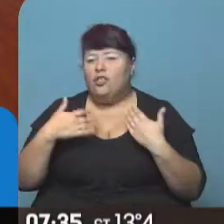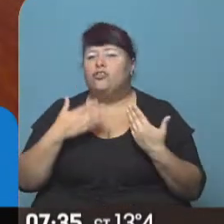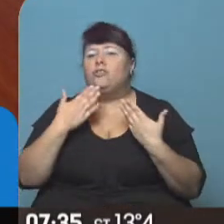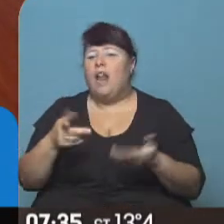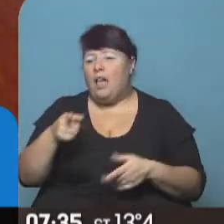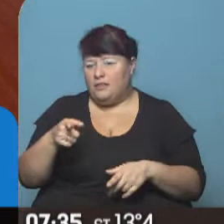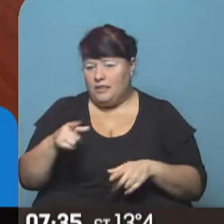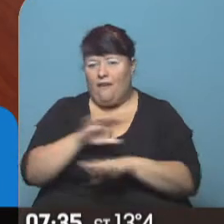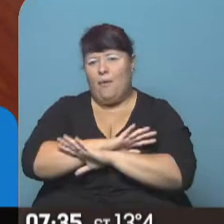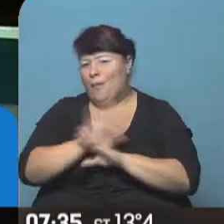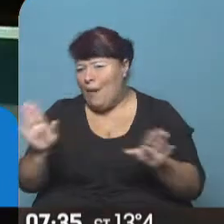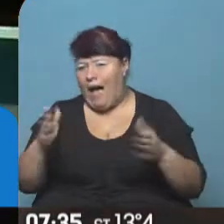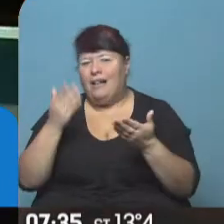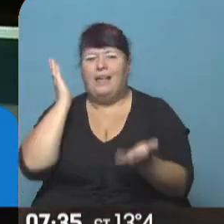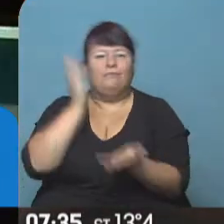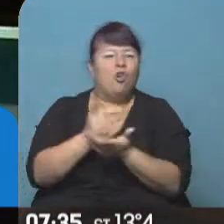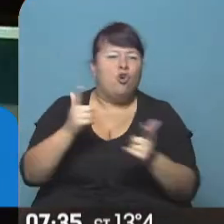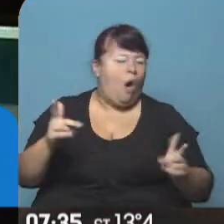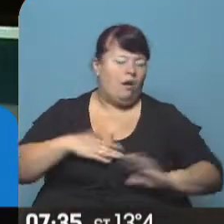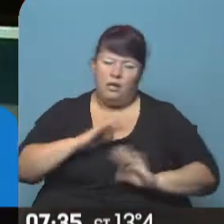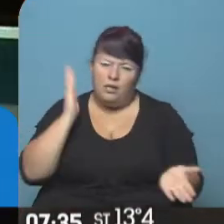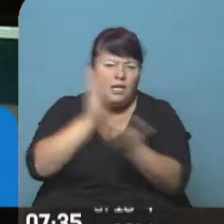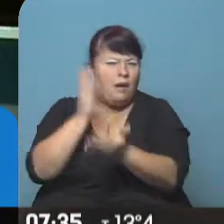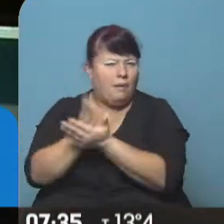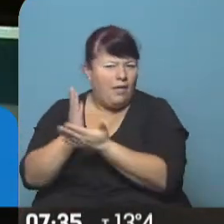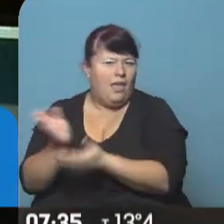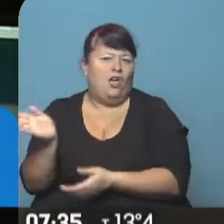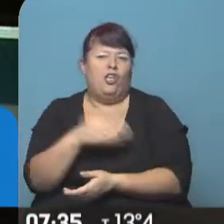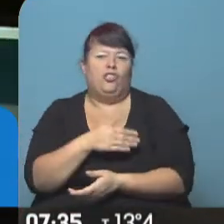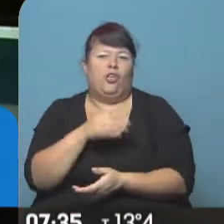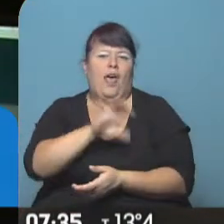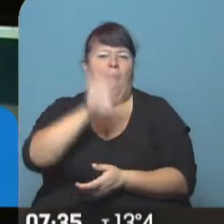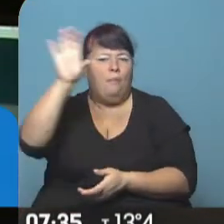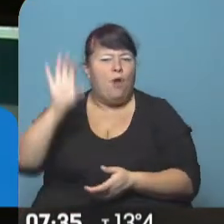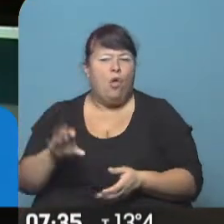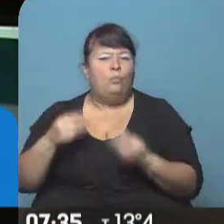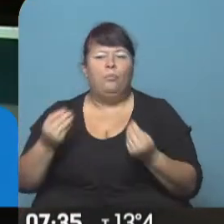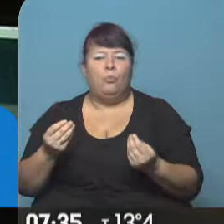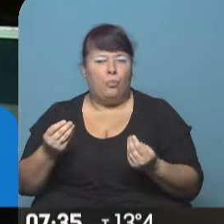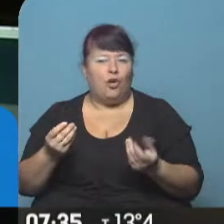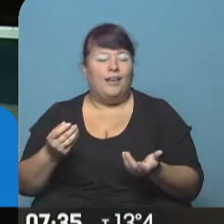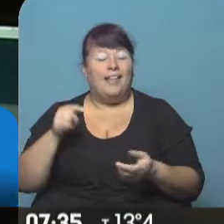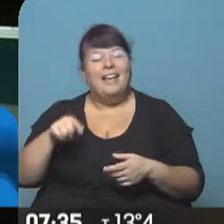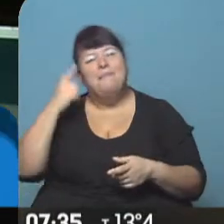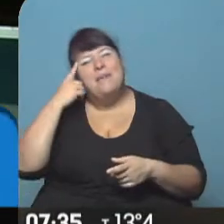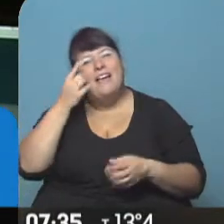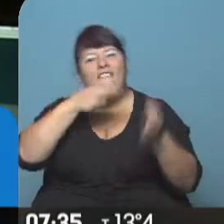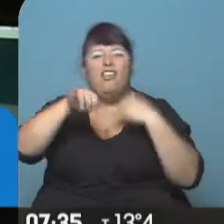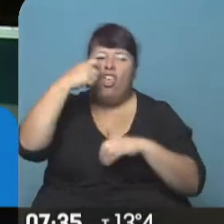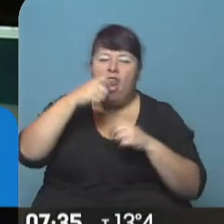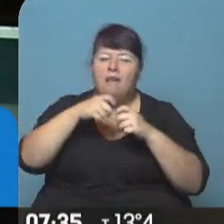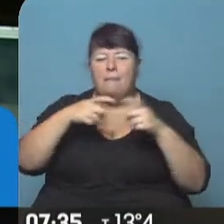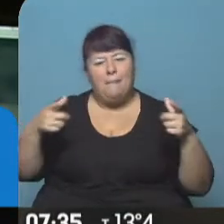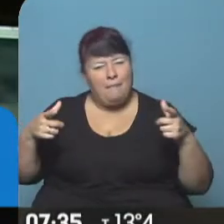con eso, con terminar con la impunidad en cada una de las provincias, porque esta idea de que el narcotráfico